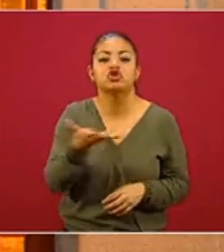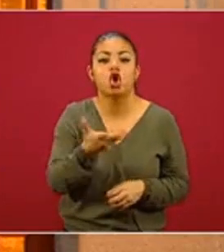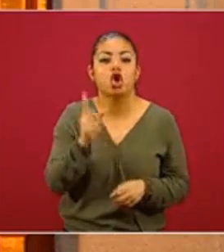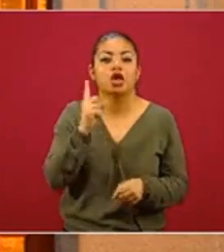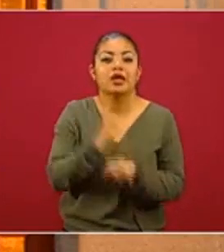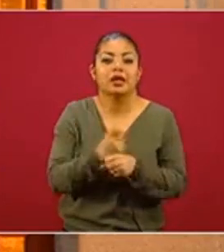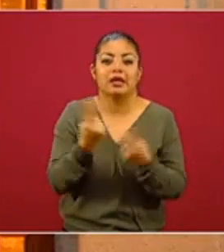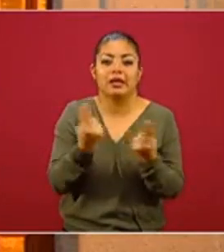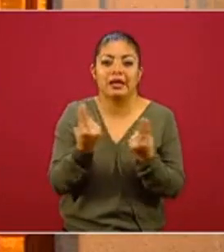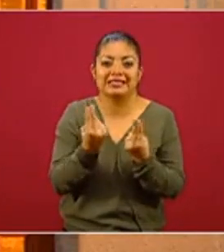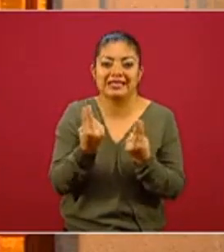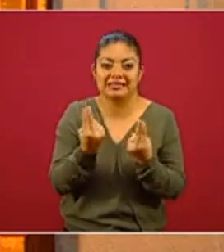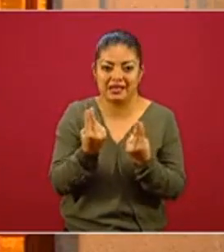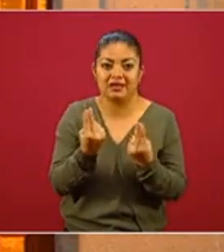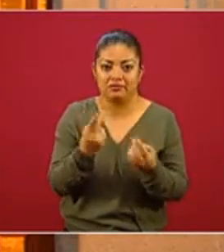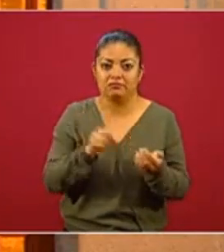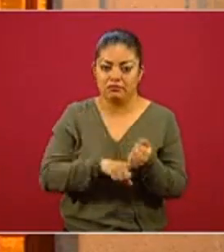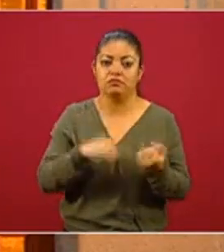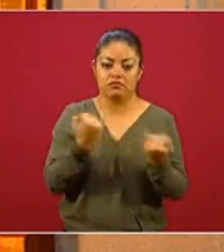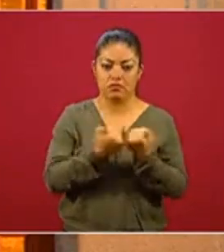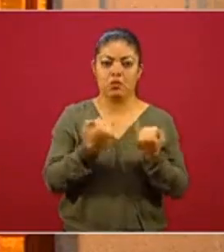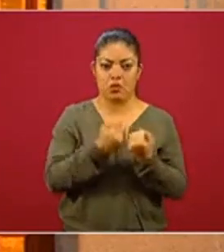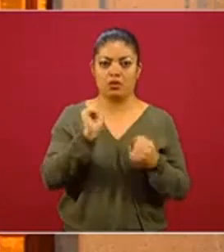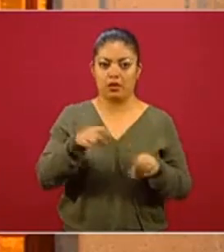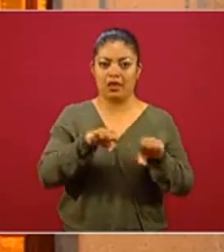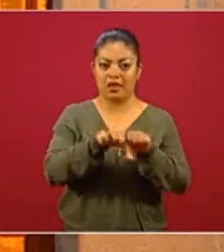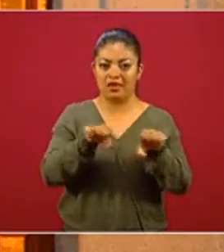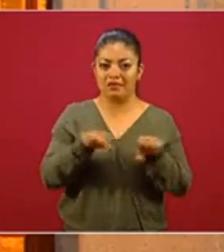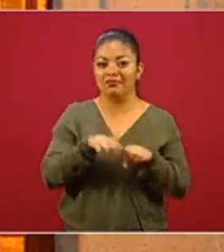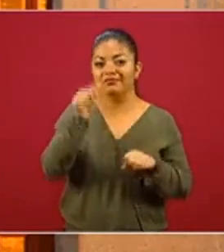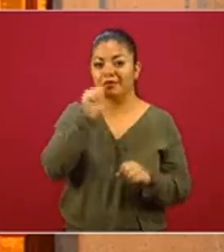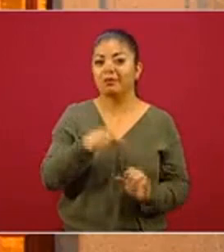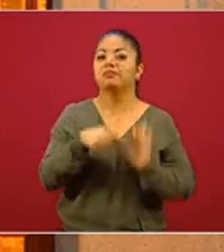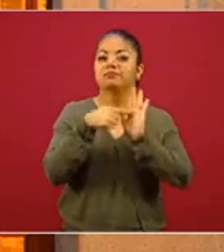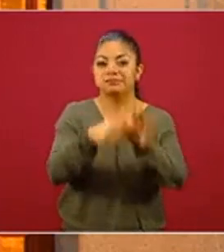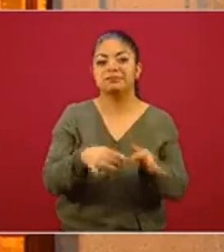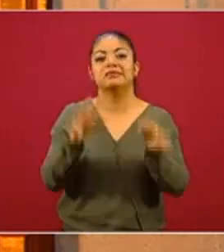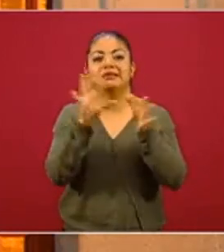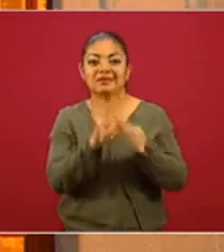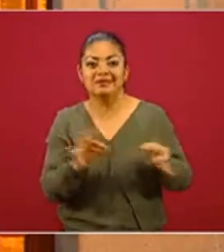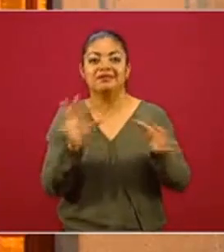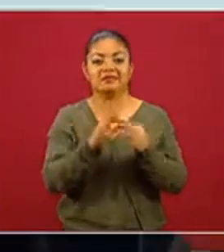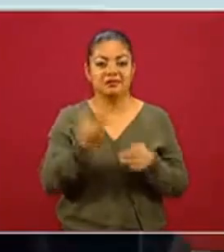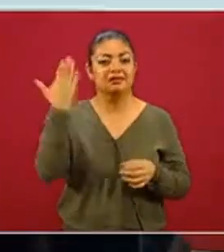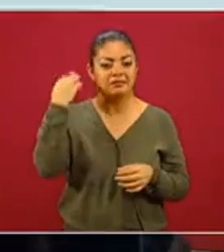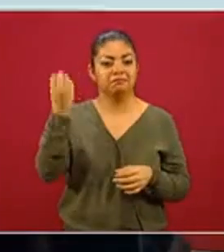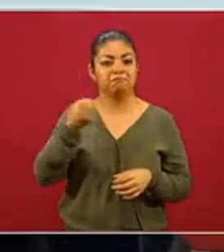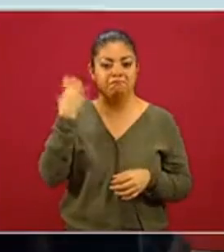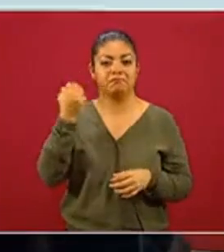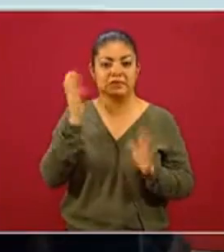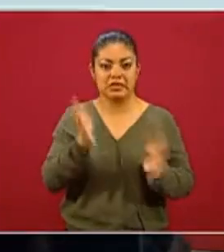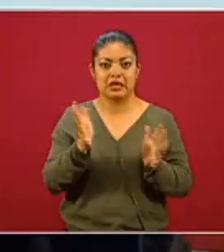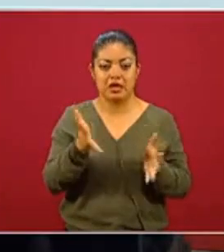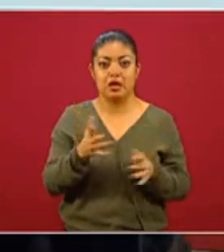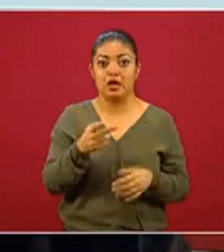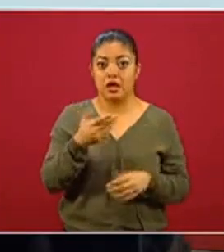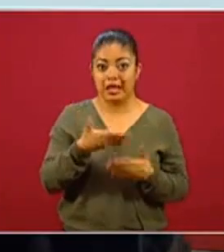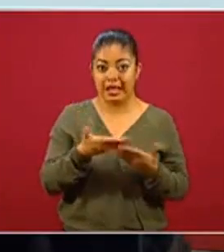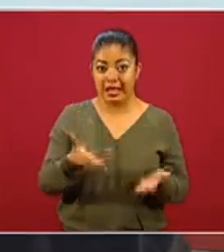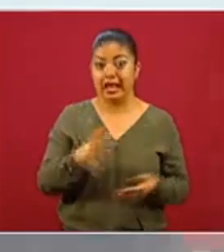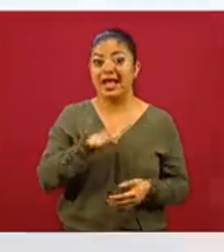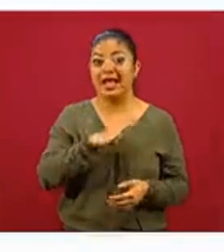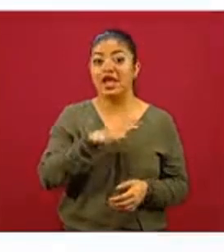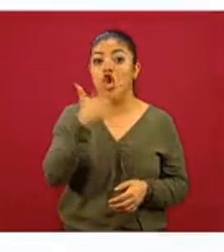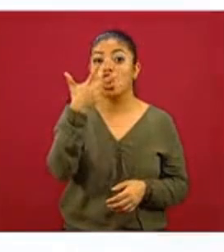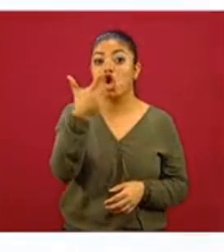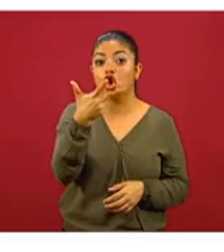También las ha estado señalando los equipos que han venido anteriormente a hablar con ustedes. Y aquí presento 8